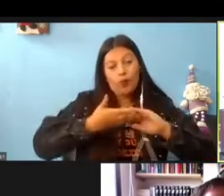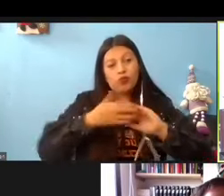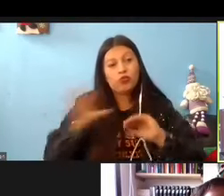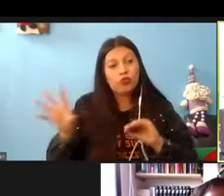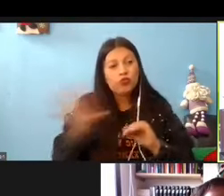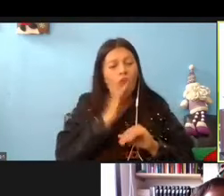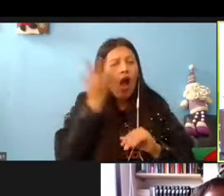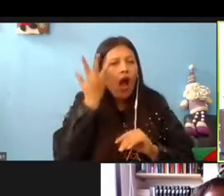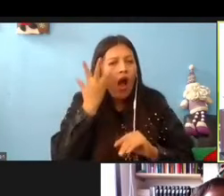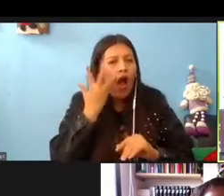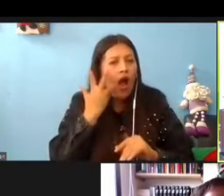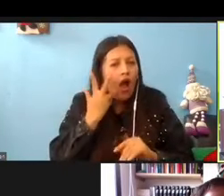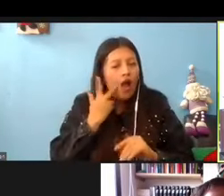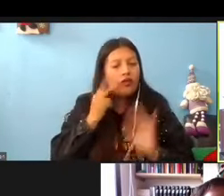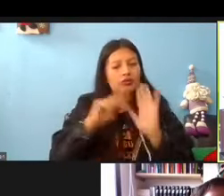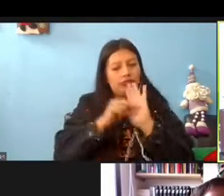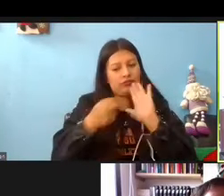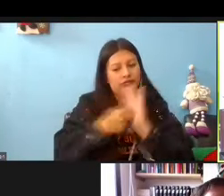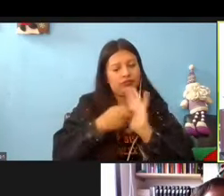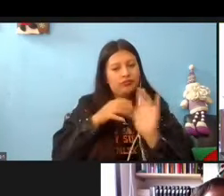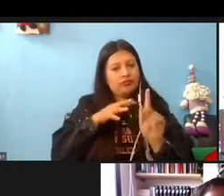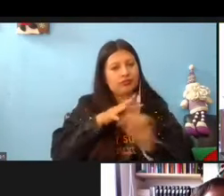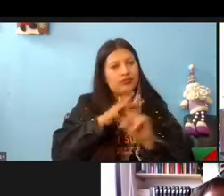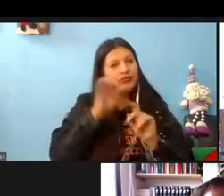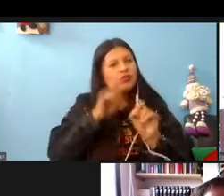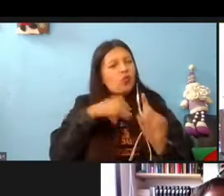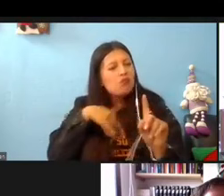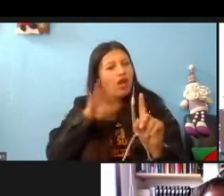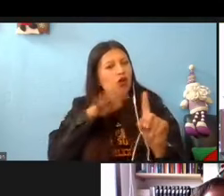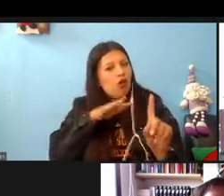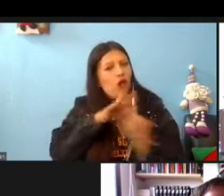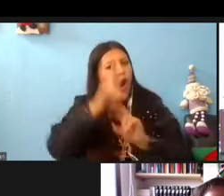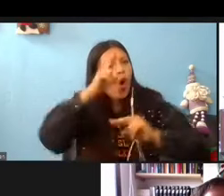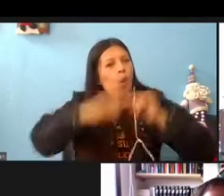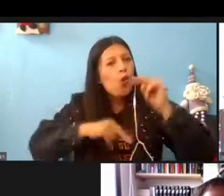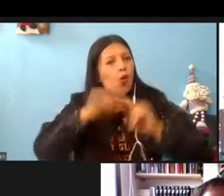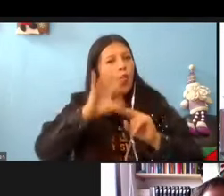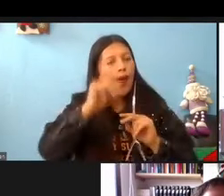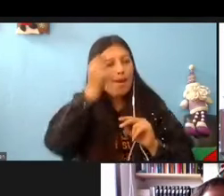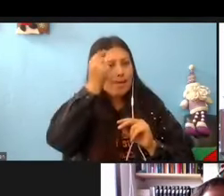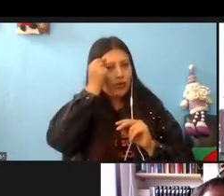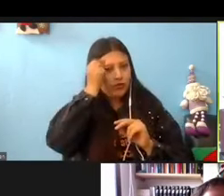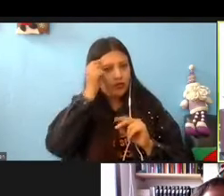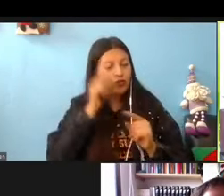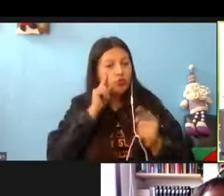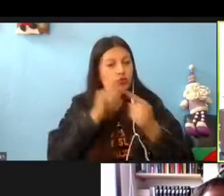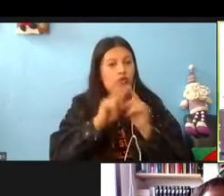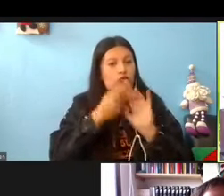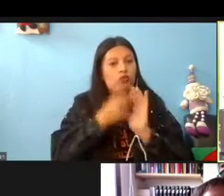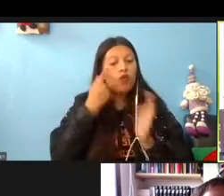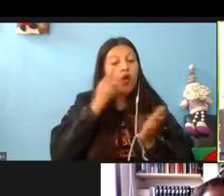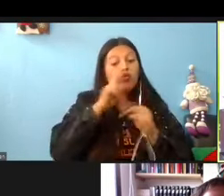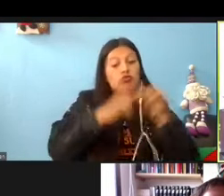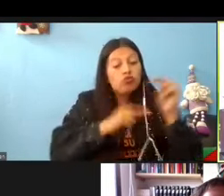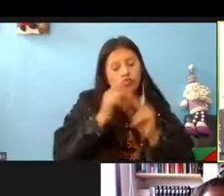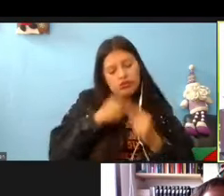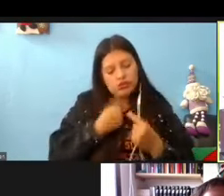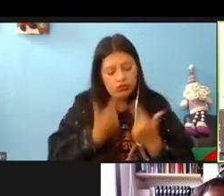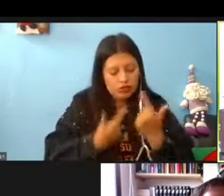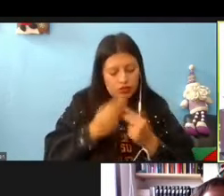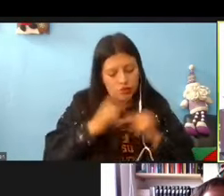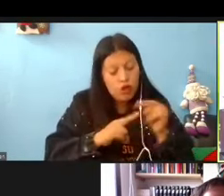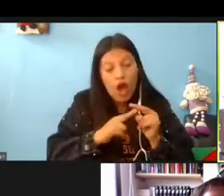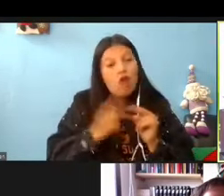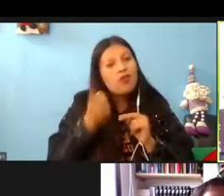todos los días revierte y debe revertir en una construcción de memoria. no solo que ellas construyan su historia, sino que